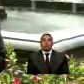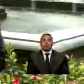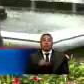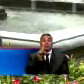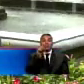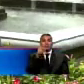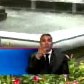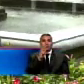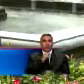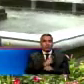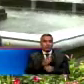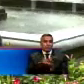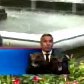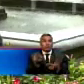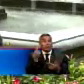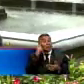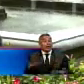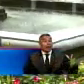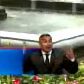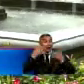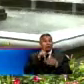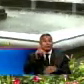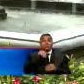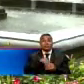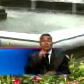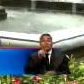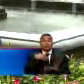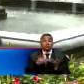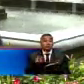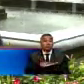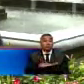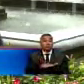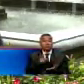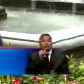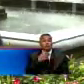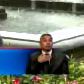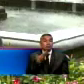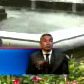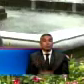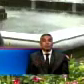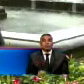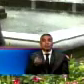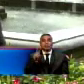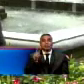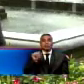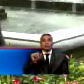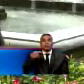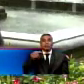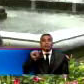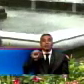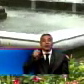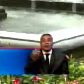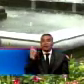13 horas con 17 minutos. Para finalizar, contarles que entre quienes acuden a esta reunión está precisamente un Antonio Vargas, que es el líder indígena